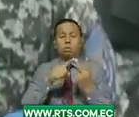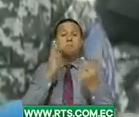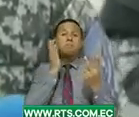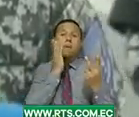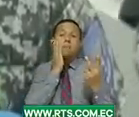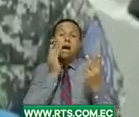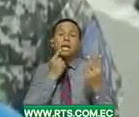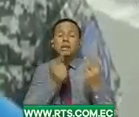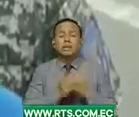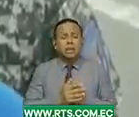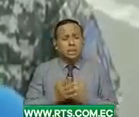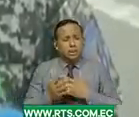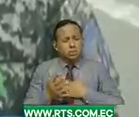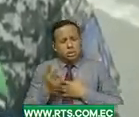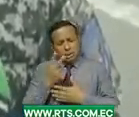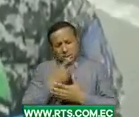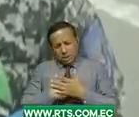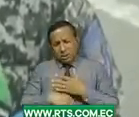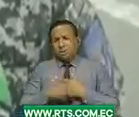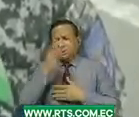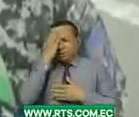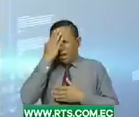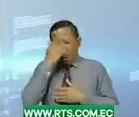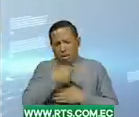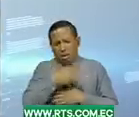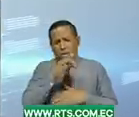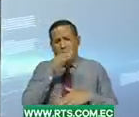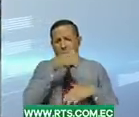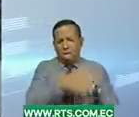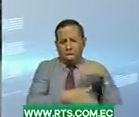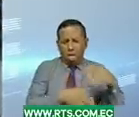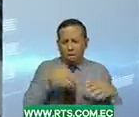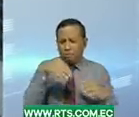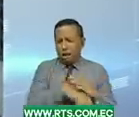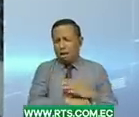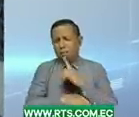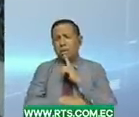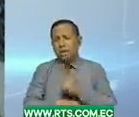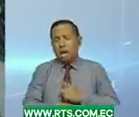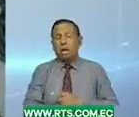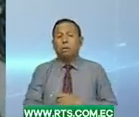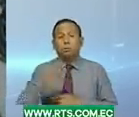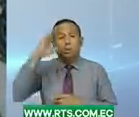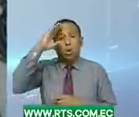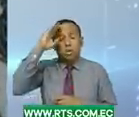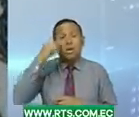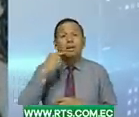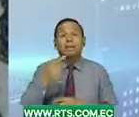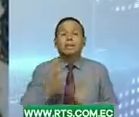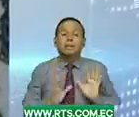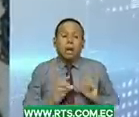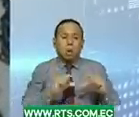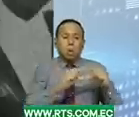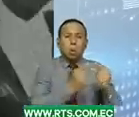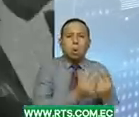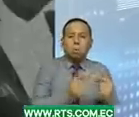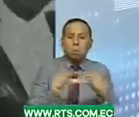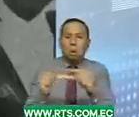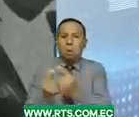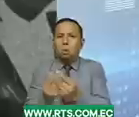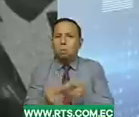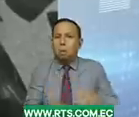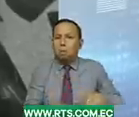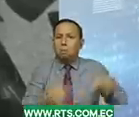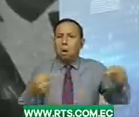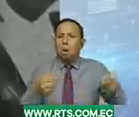que sus hijos andaban en malos pasos. La policía maneja la hipótesis de que se están matando entre ellos, a lo mejor por poder, por